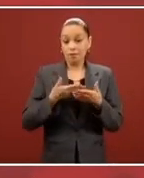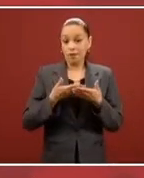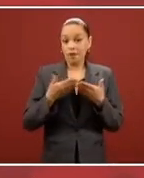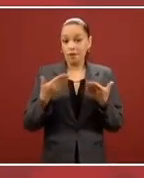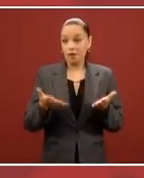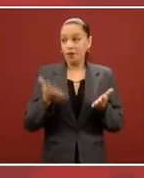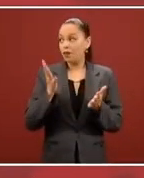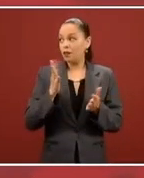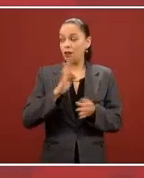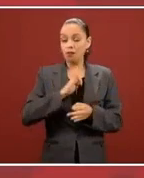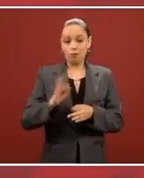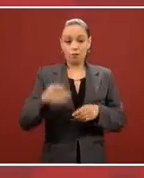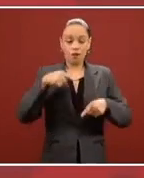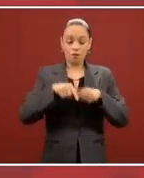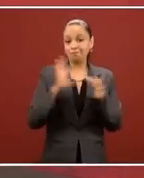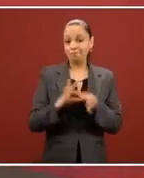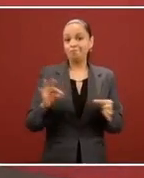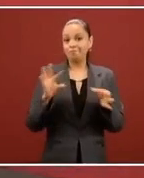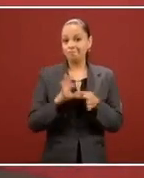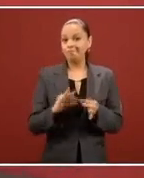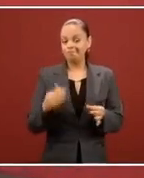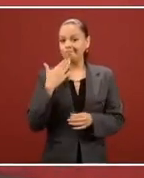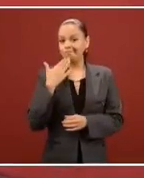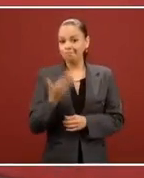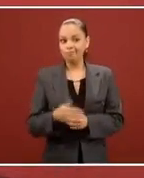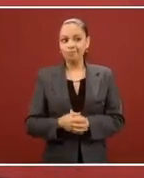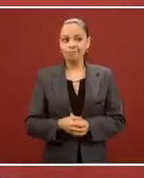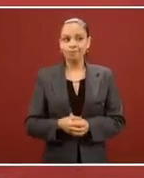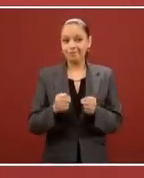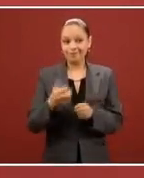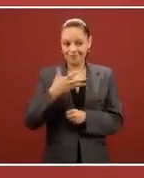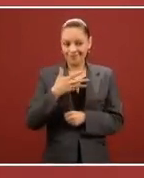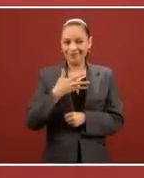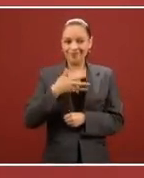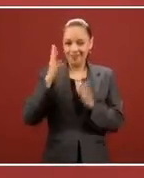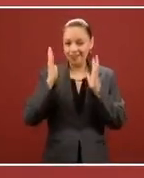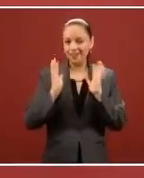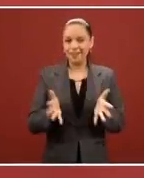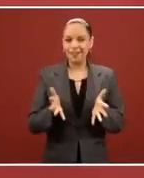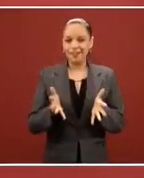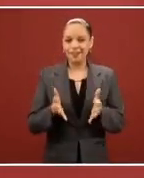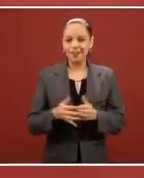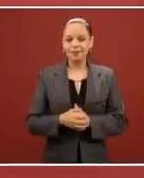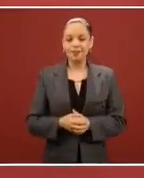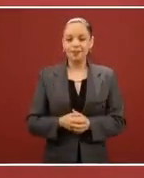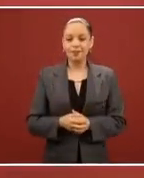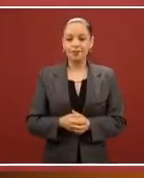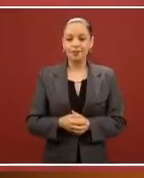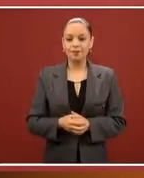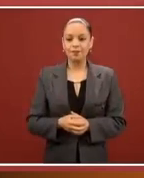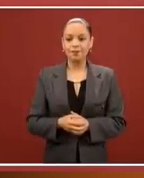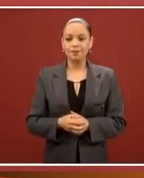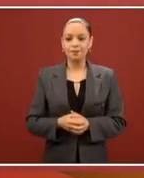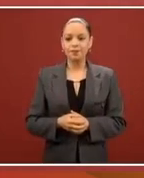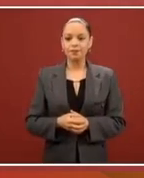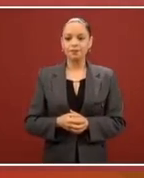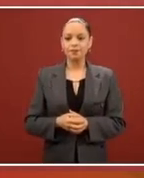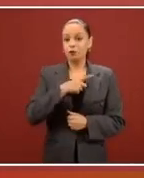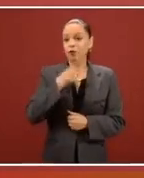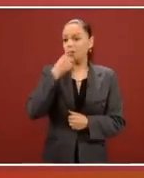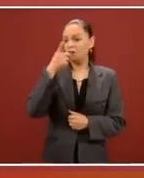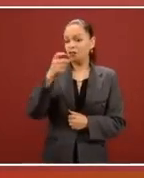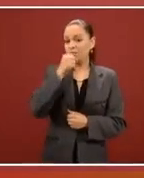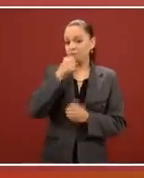a práctica parlamentaria, pero así se asegura de que no quede solo en un simple